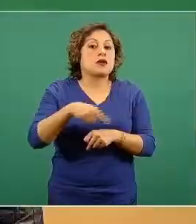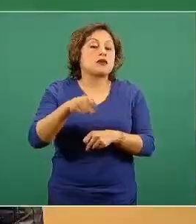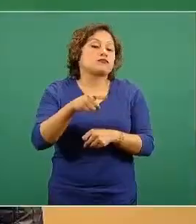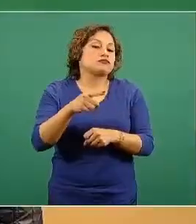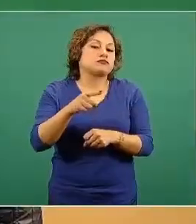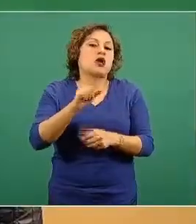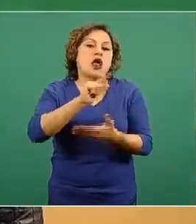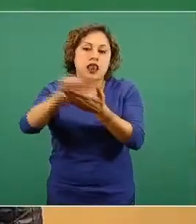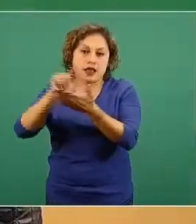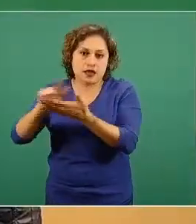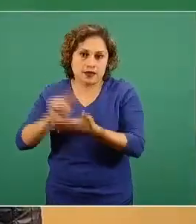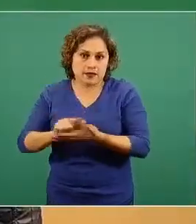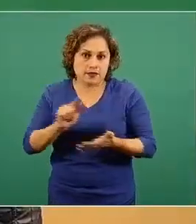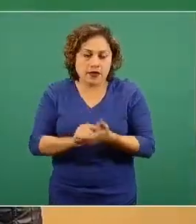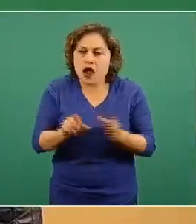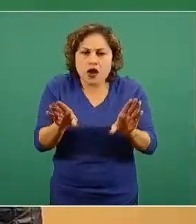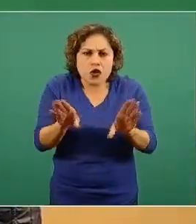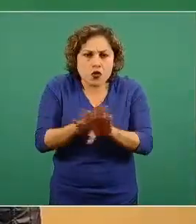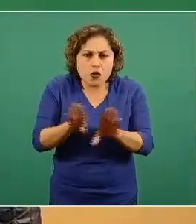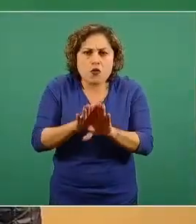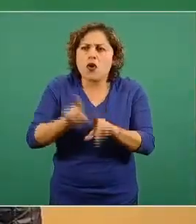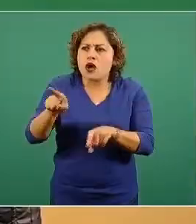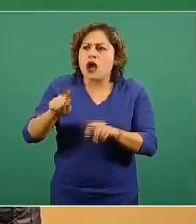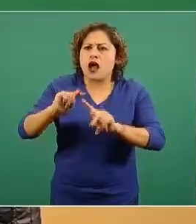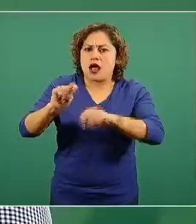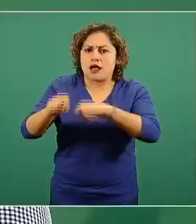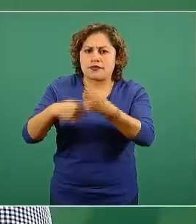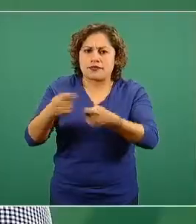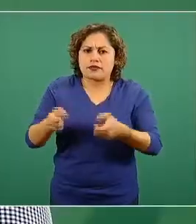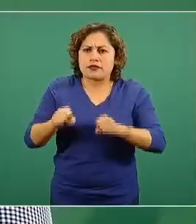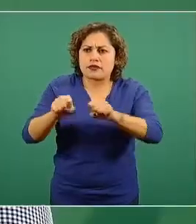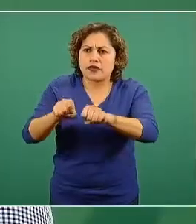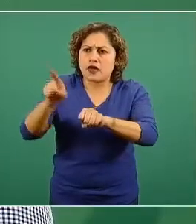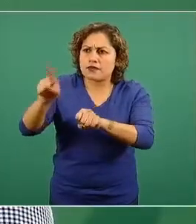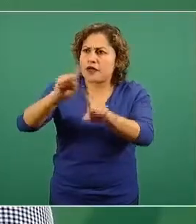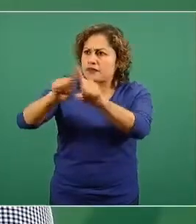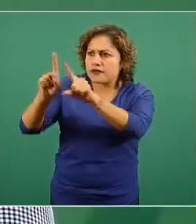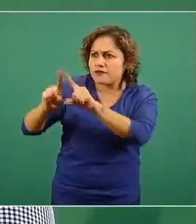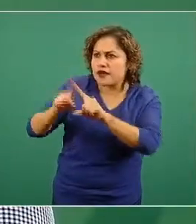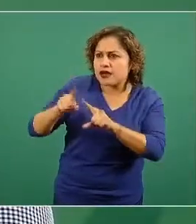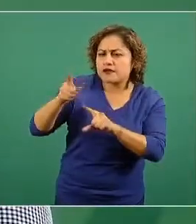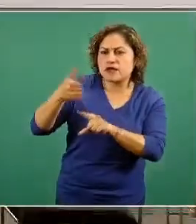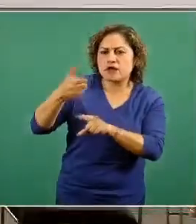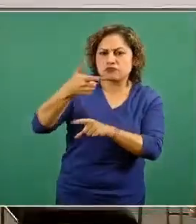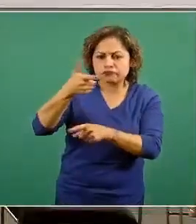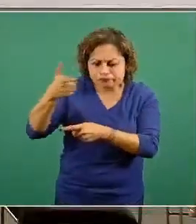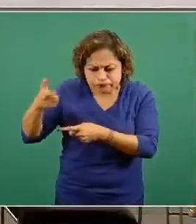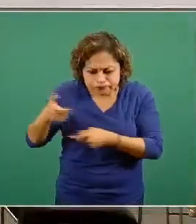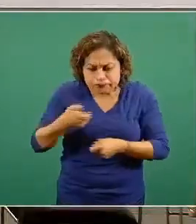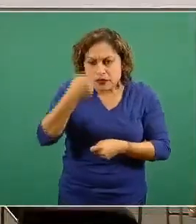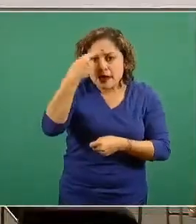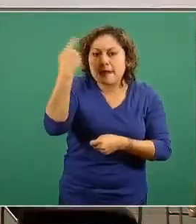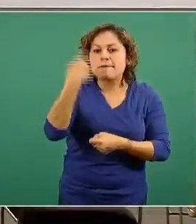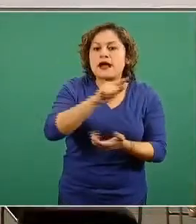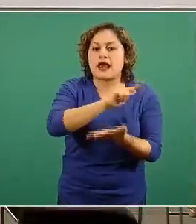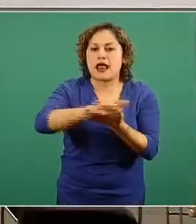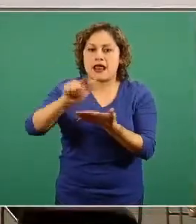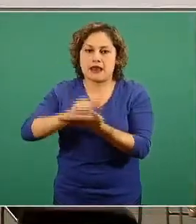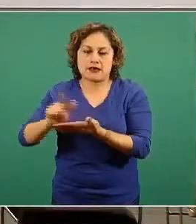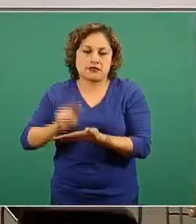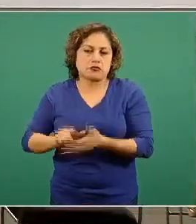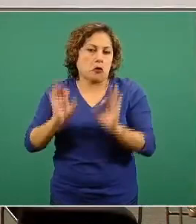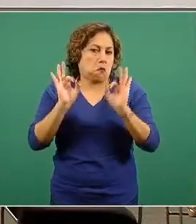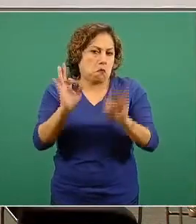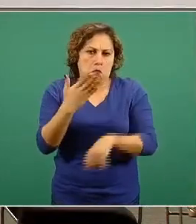se pueden conseguir en los supermercados o tiendas de servicio, y siempre también teniendo la consideración de que tengan la presencia